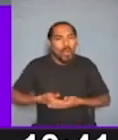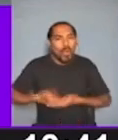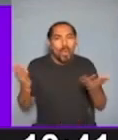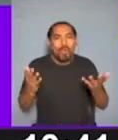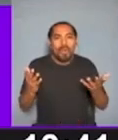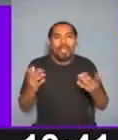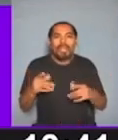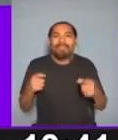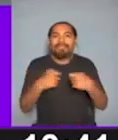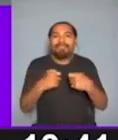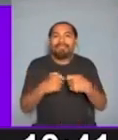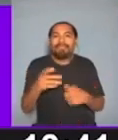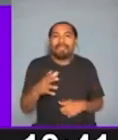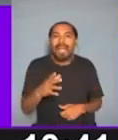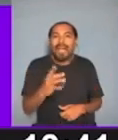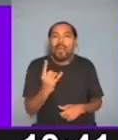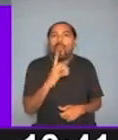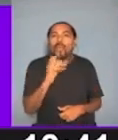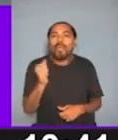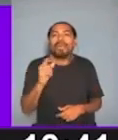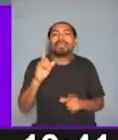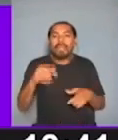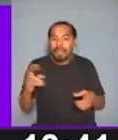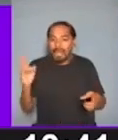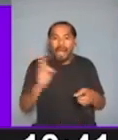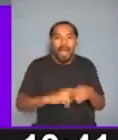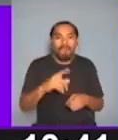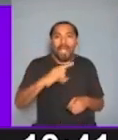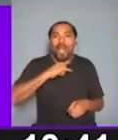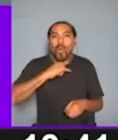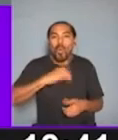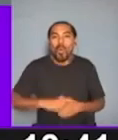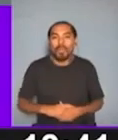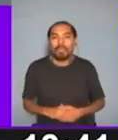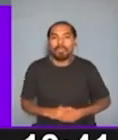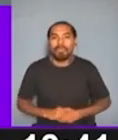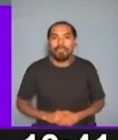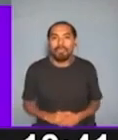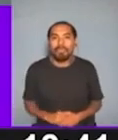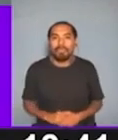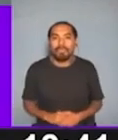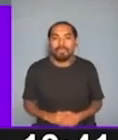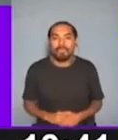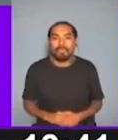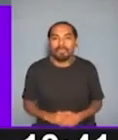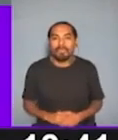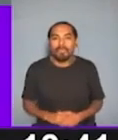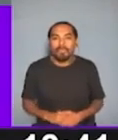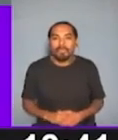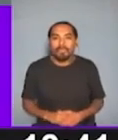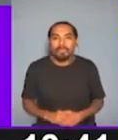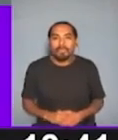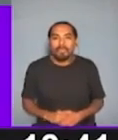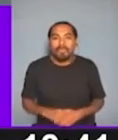atentos, porque está también adherida la UTA seccional Jujuy a lo que es el nivel nacional de la dirigencia.